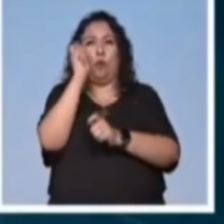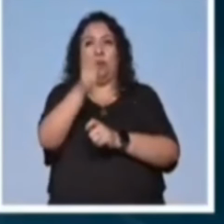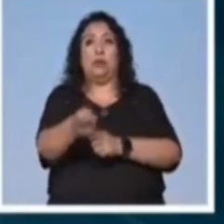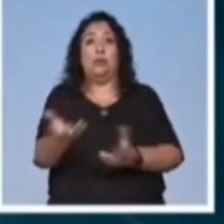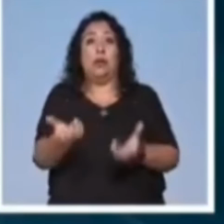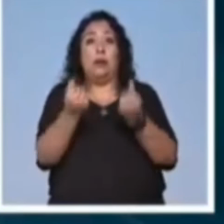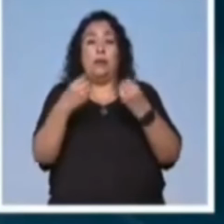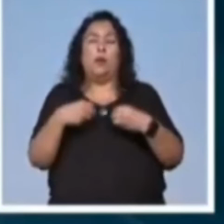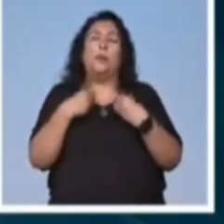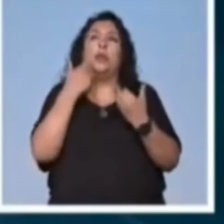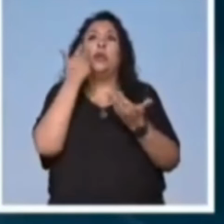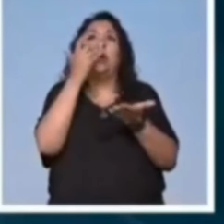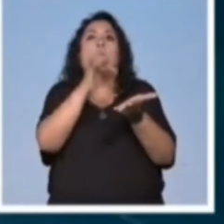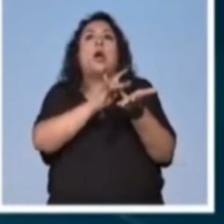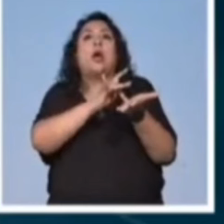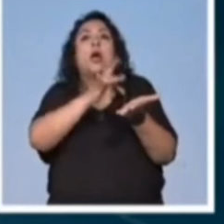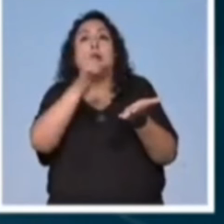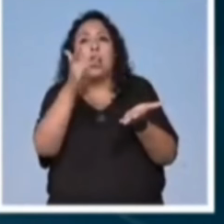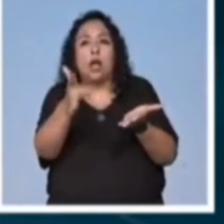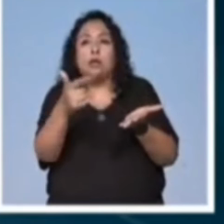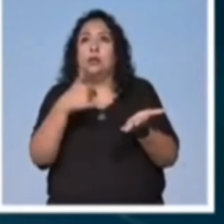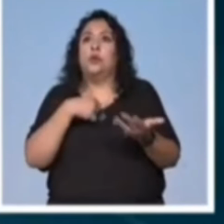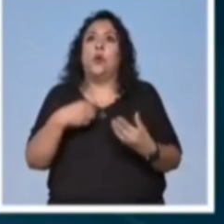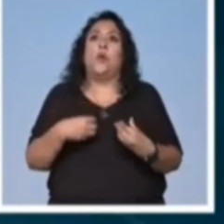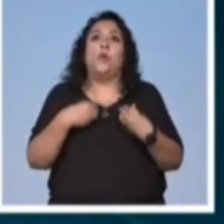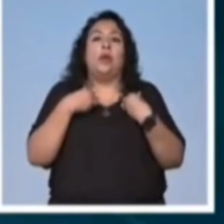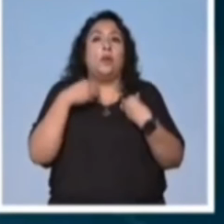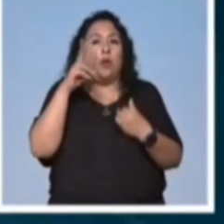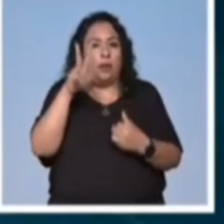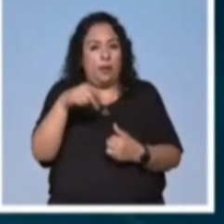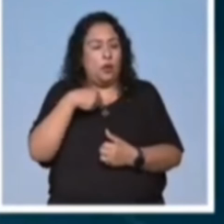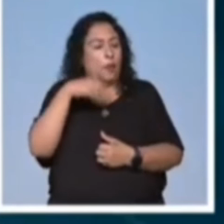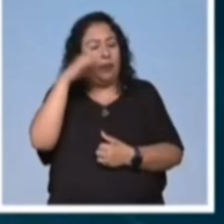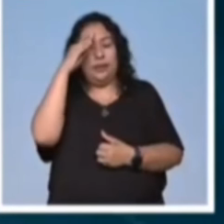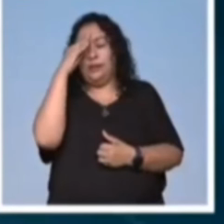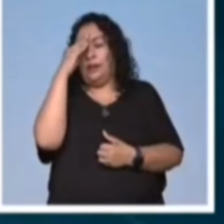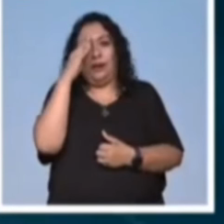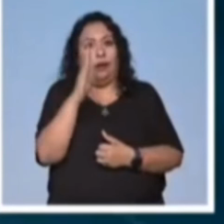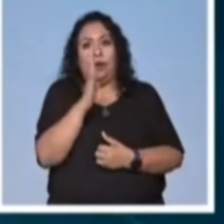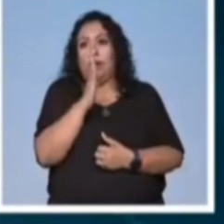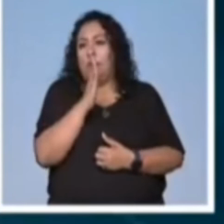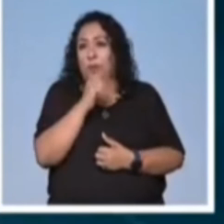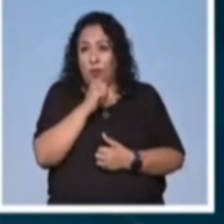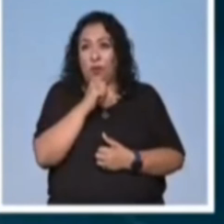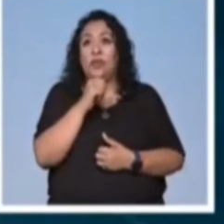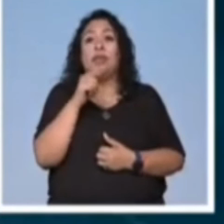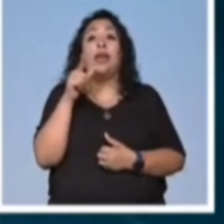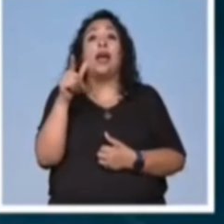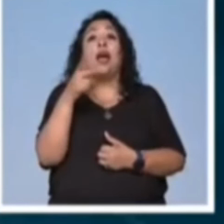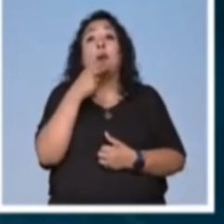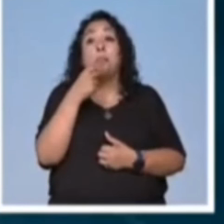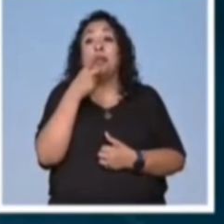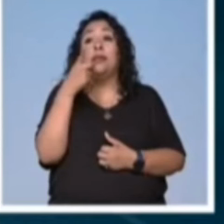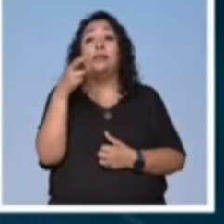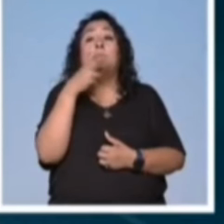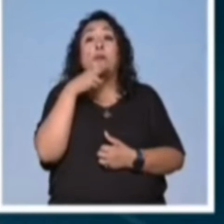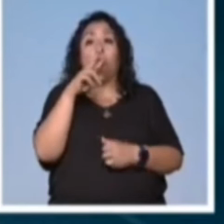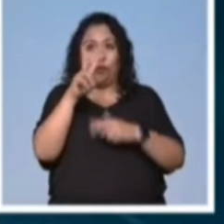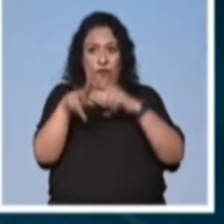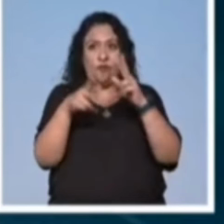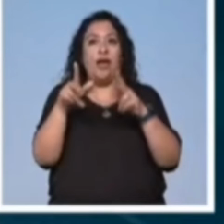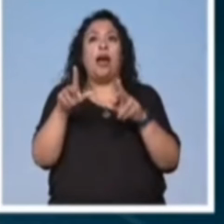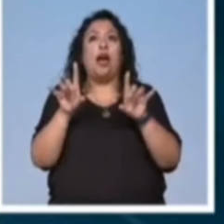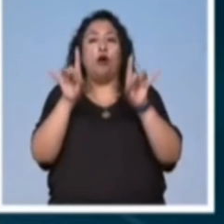vida, estoy muy agradecido con ellos. Estoy vivo y de verdad pensé que no lo lograría. Shaddock dijo que pronto regresará a